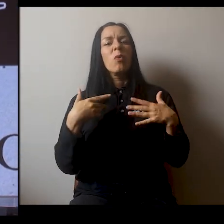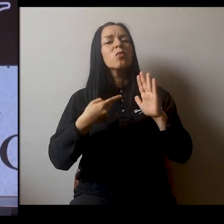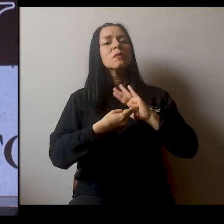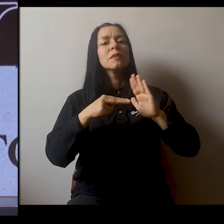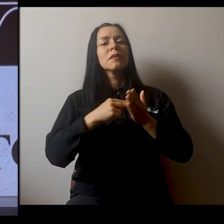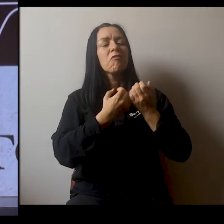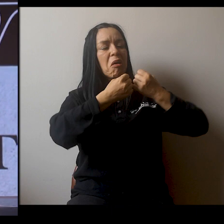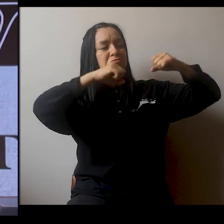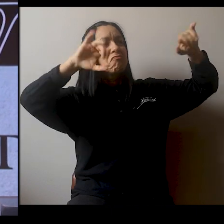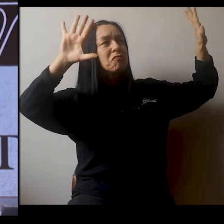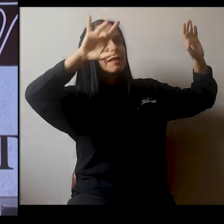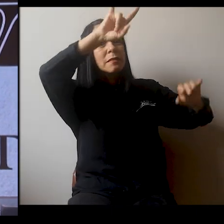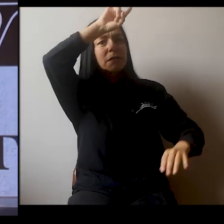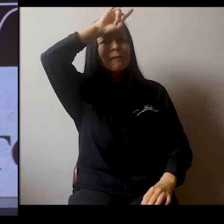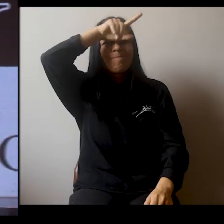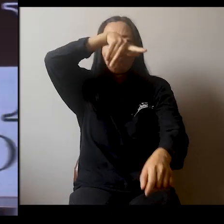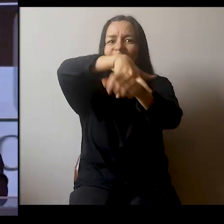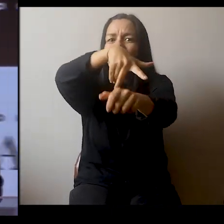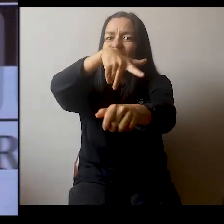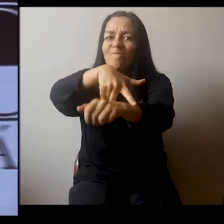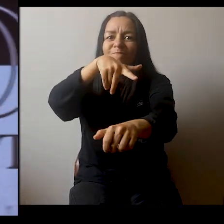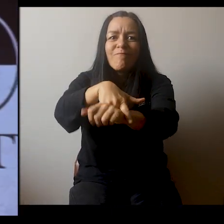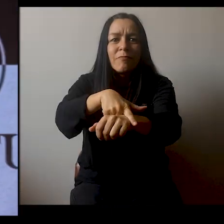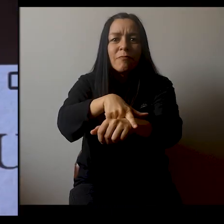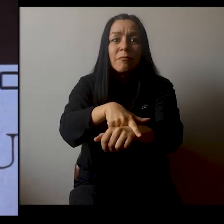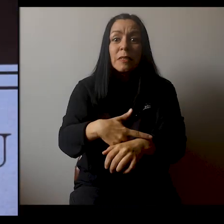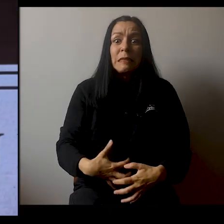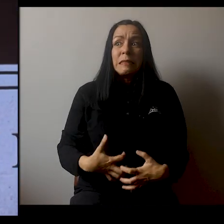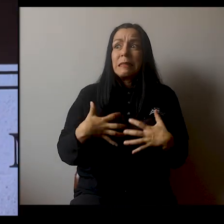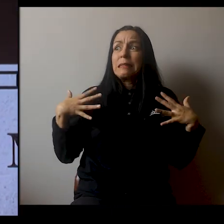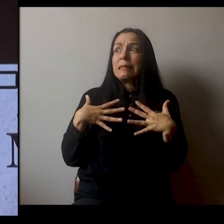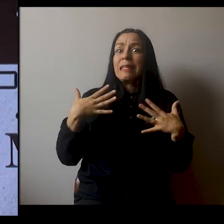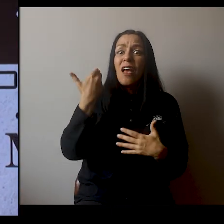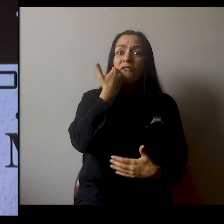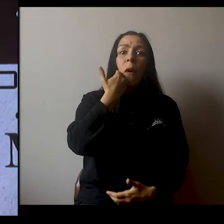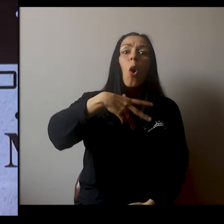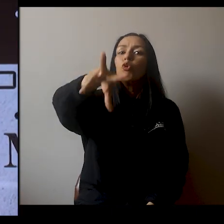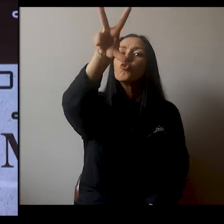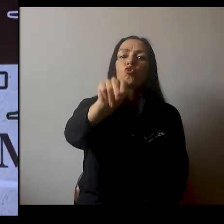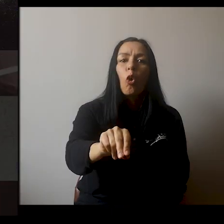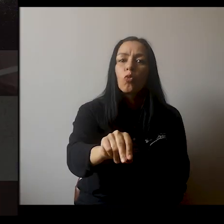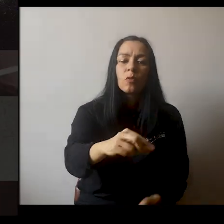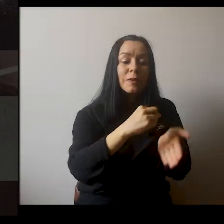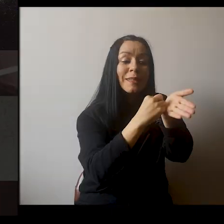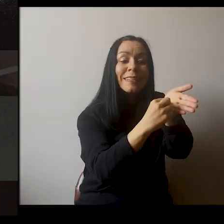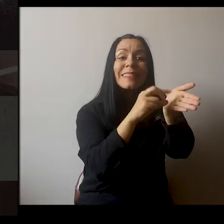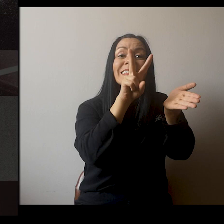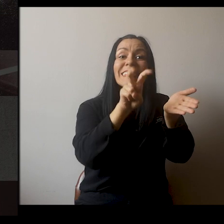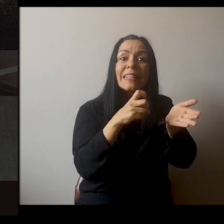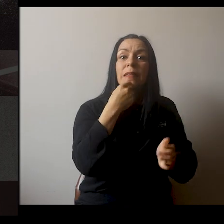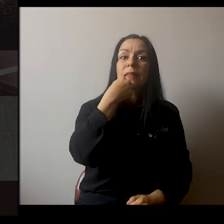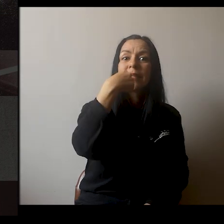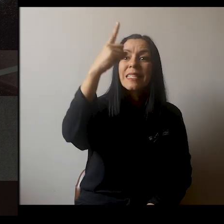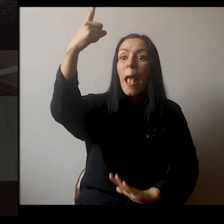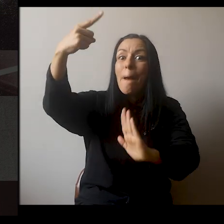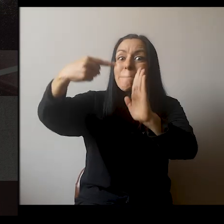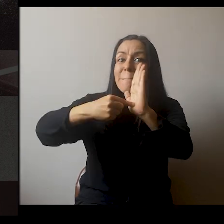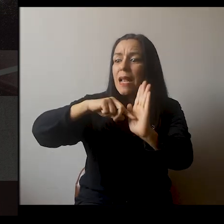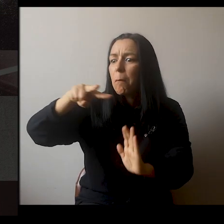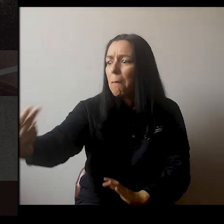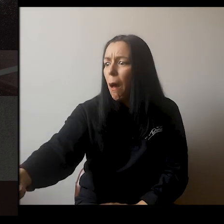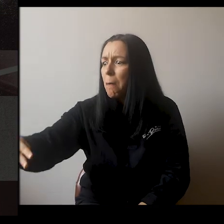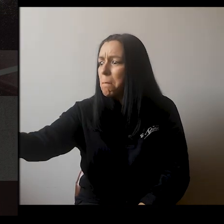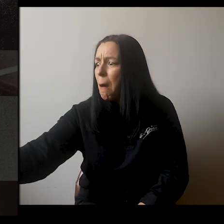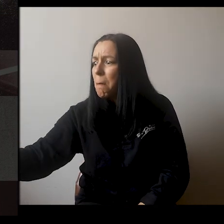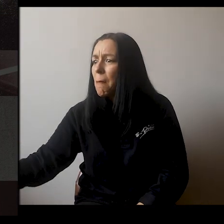las puertas a las tinieblas. No temas a la enfermedad. Y el versículo 7 dice, aunque caigan 1000 a